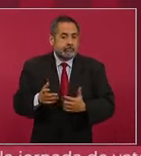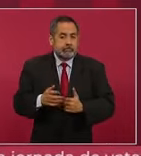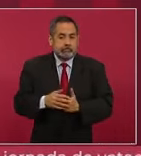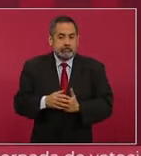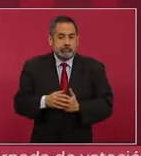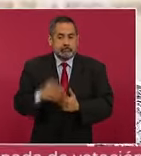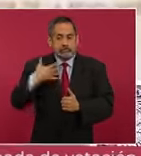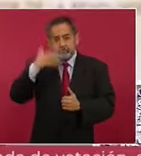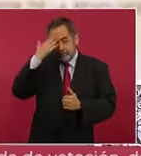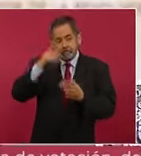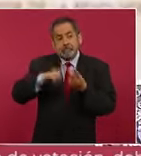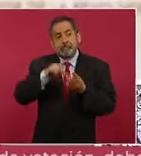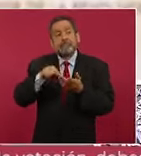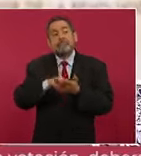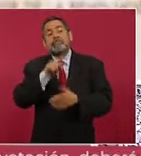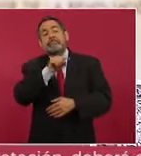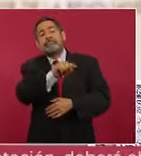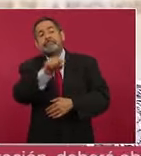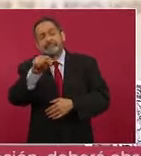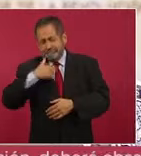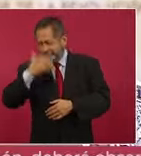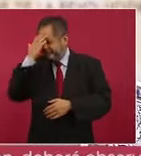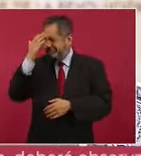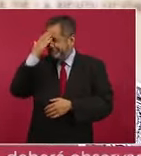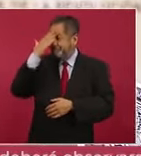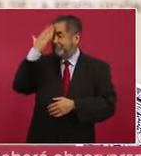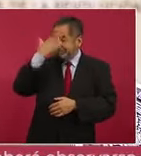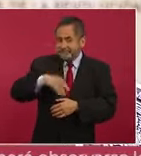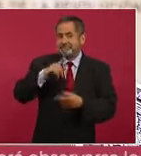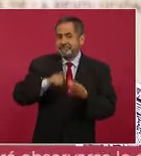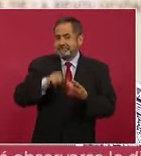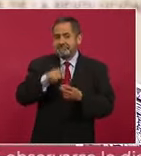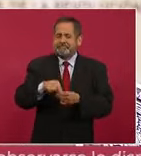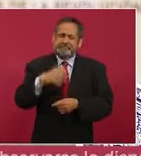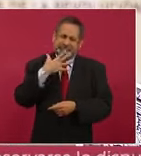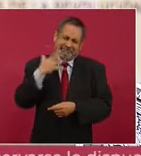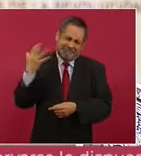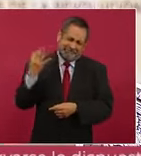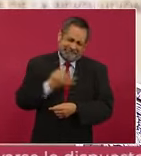ya sabemos dónde, ¿sí? Y